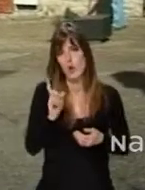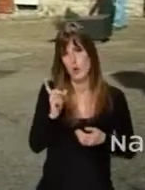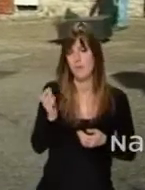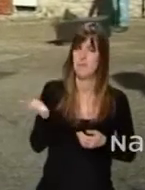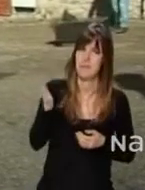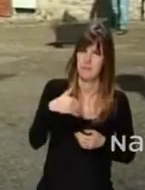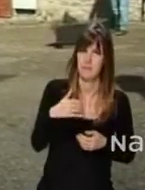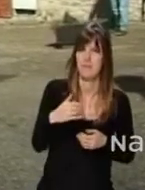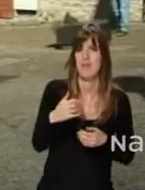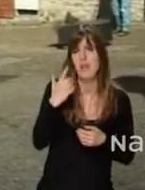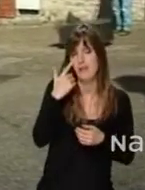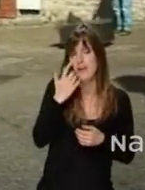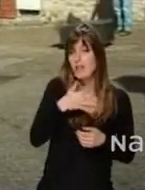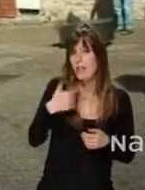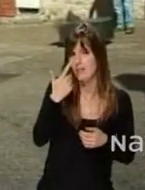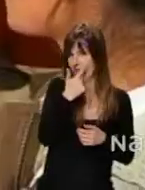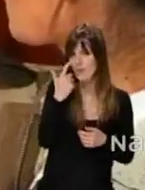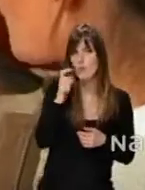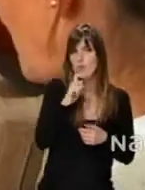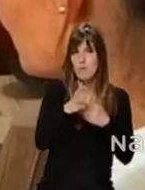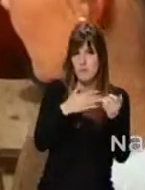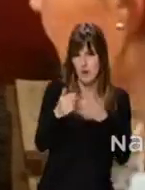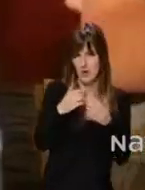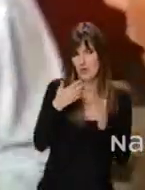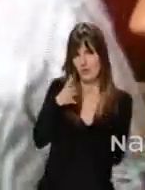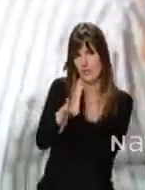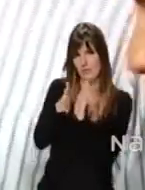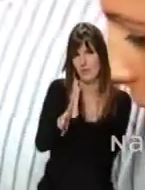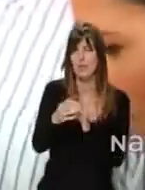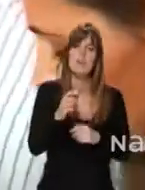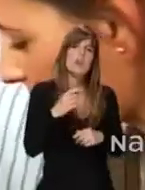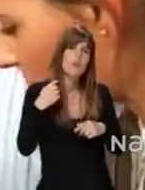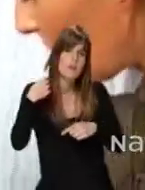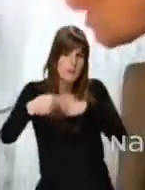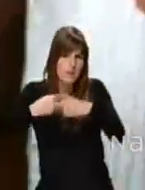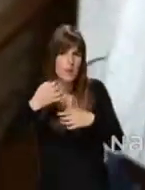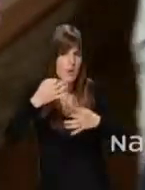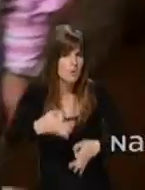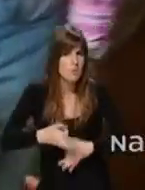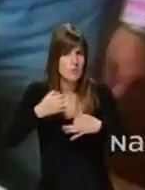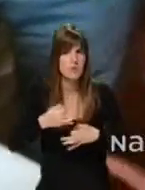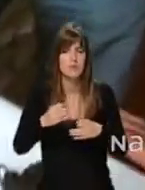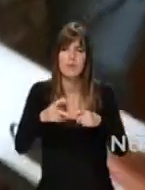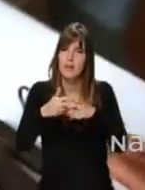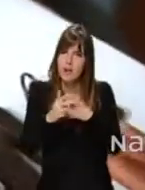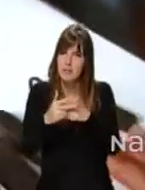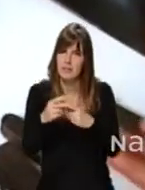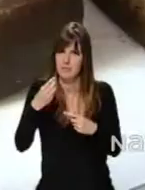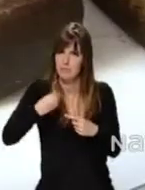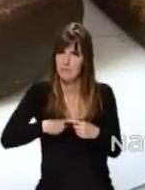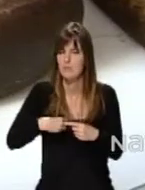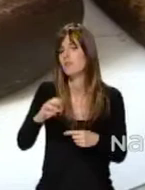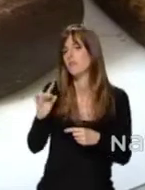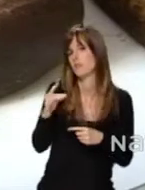ferias. Pero pasar a ver cómo se hacía. Se sigue haciendo de manera tradicional. Sí, lo hacemos igual que lo hacíamos antes. Y con las mismas herramientas, ¿no? Que las tenemos